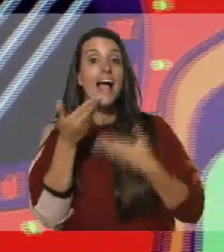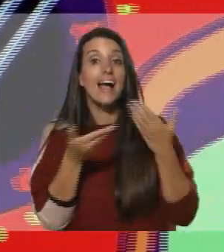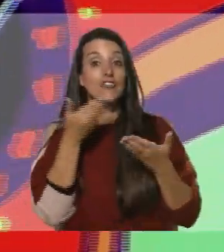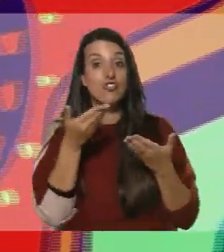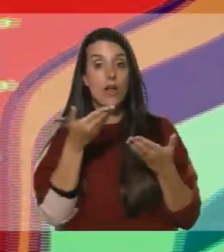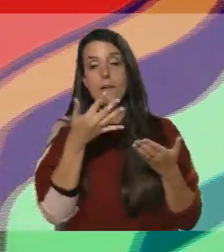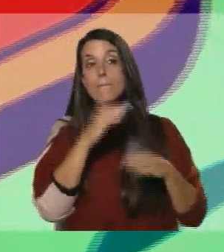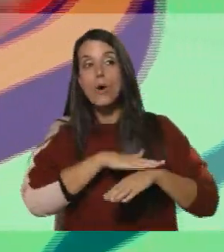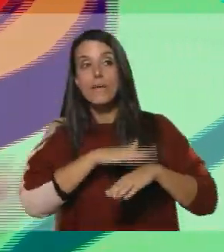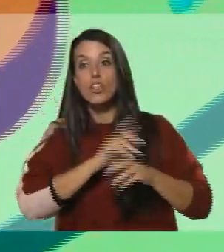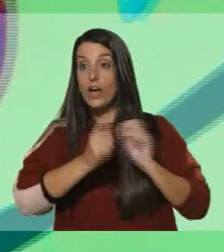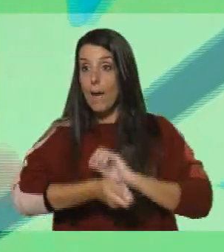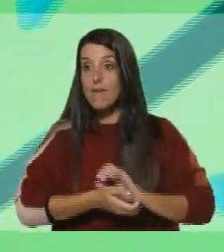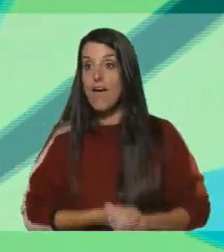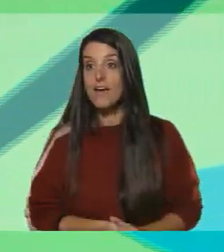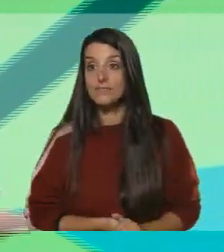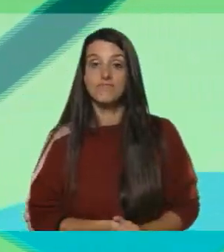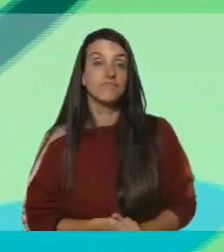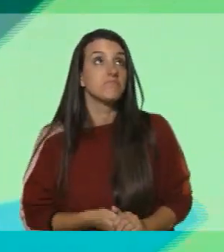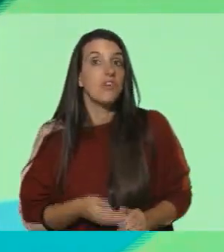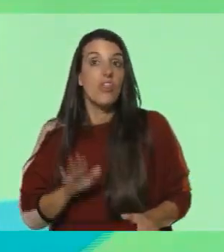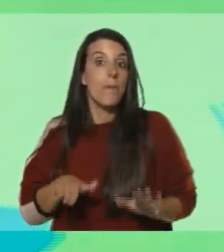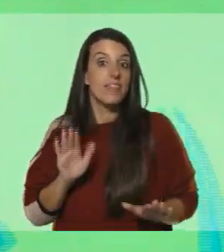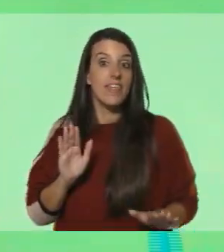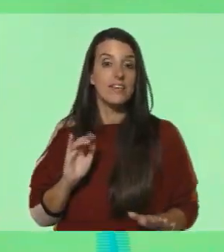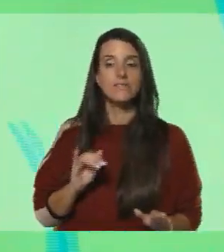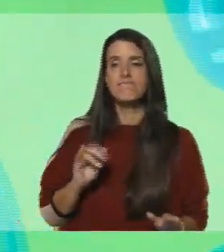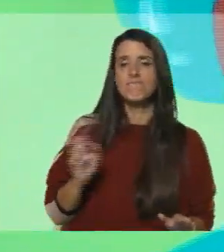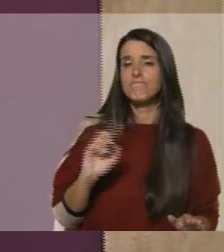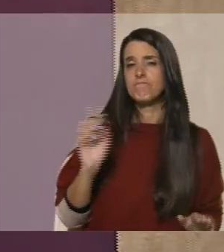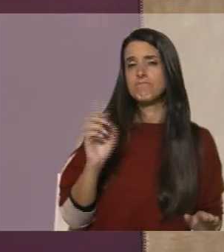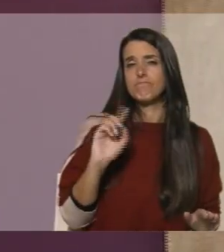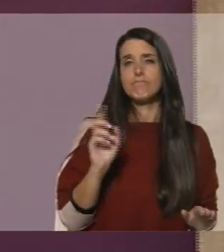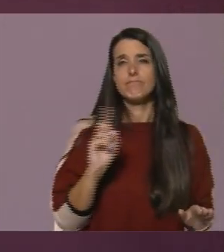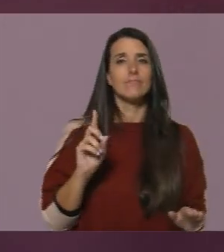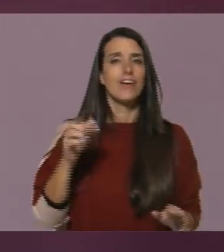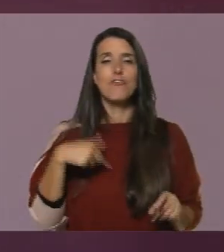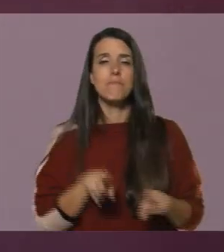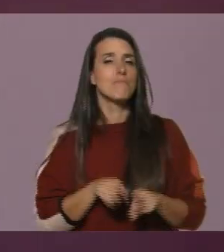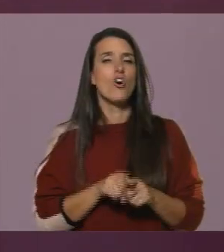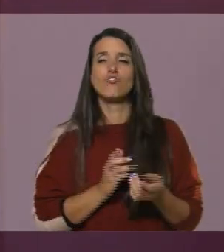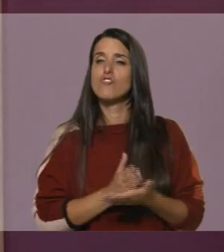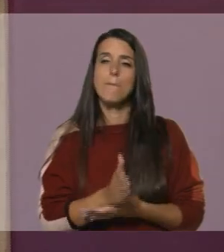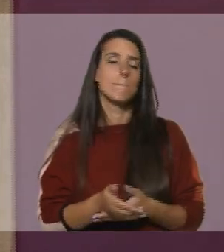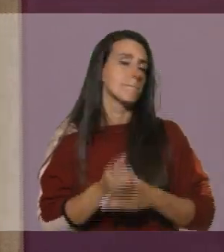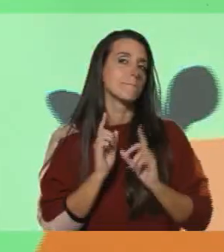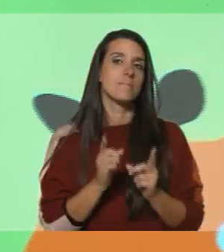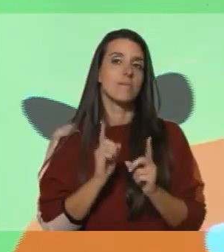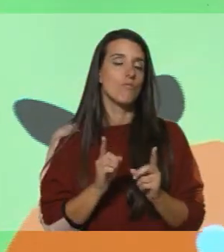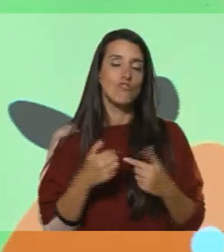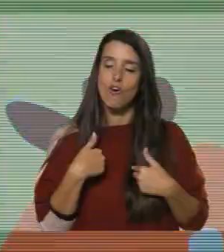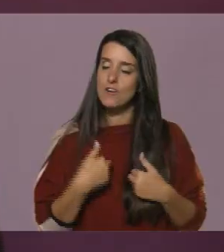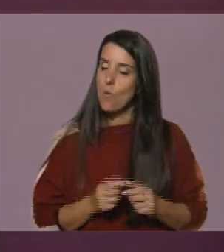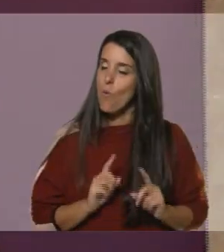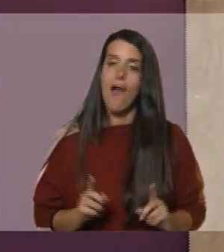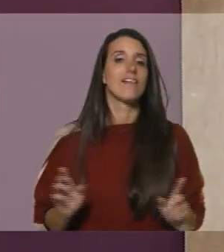repertorio? Sí, esta vez. ¿Por el clima que se genere? No. Siempre hice lo mismo. Y está voy bien. A hacer lo mismo,